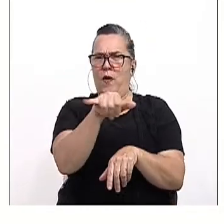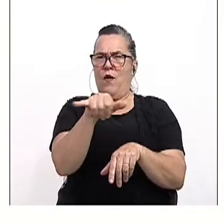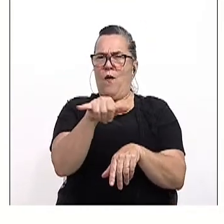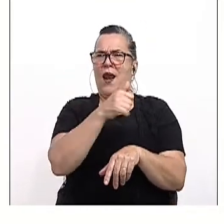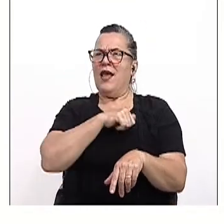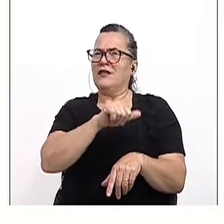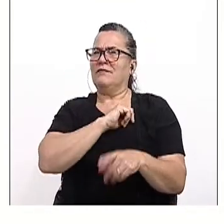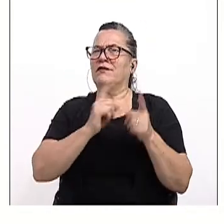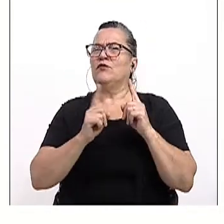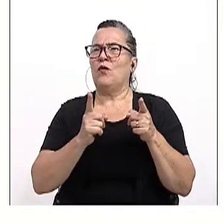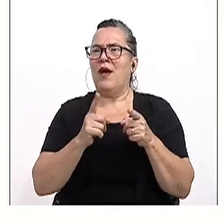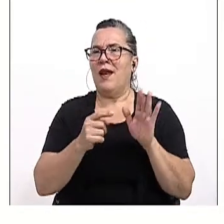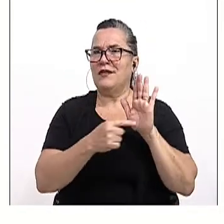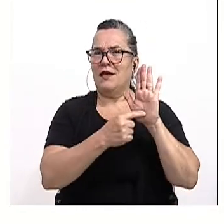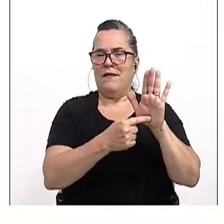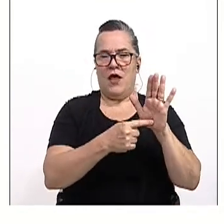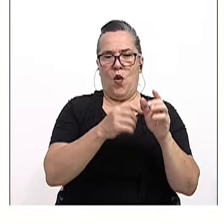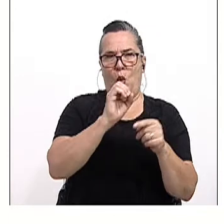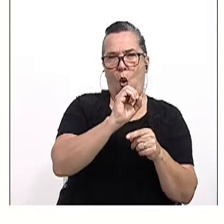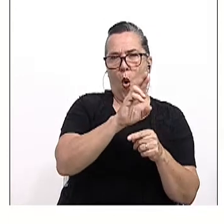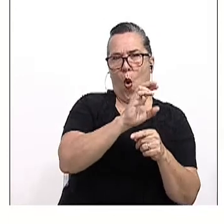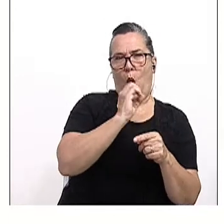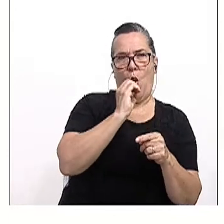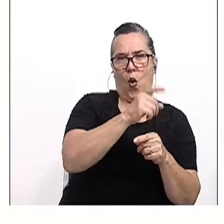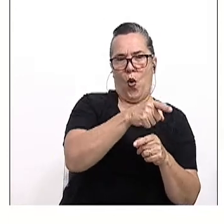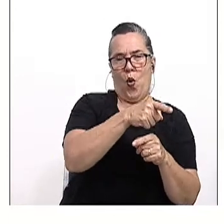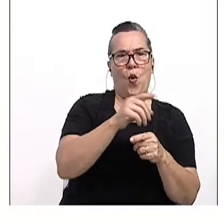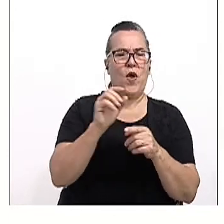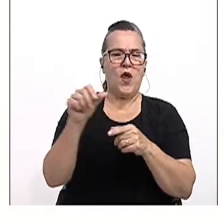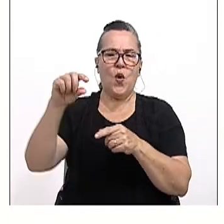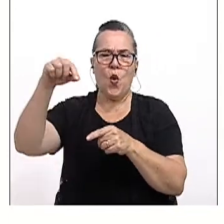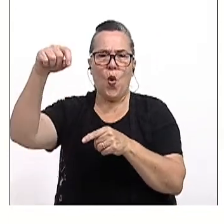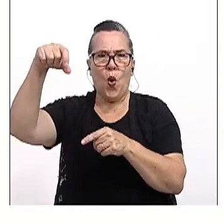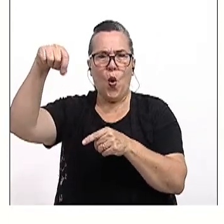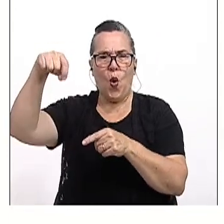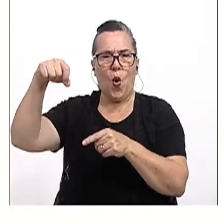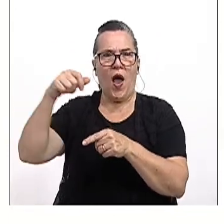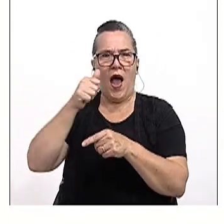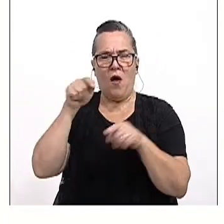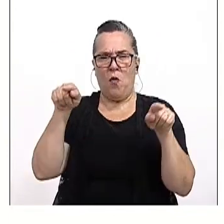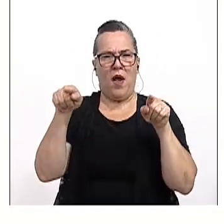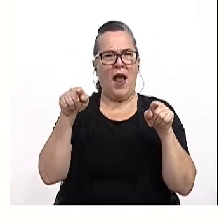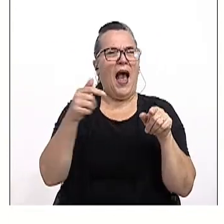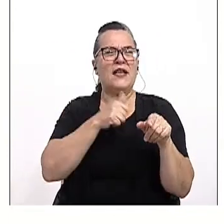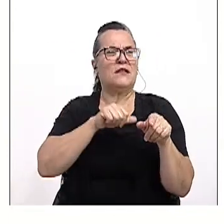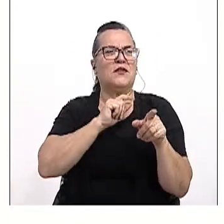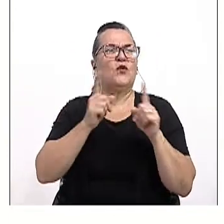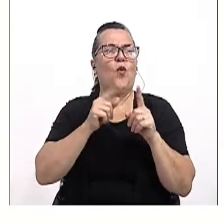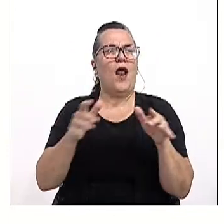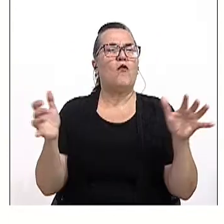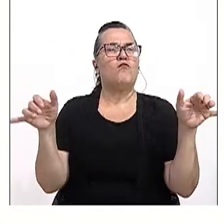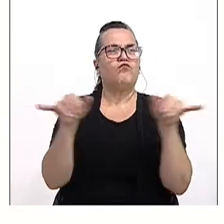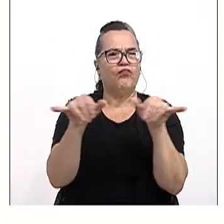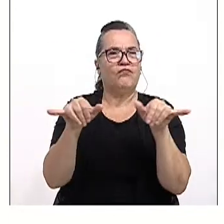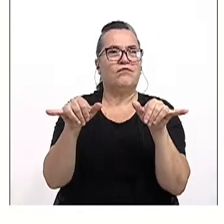está ilustrando un trozo de oro y unas gotitas de agua. ¿En qué aspecto coincide?